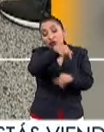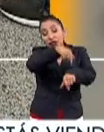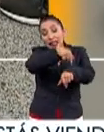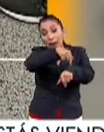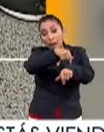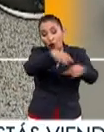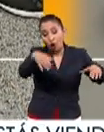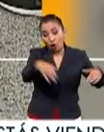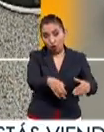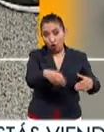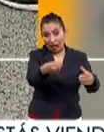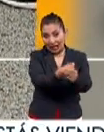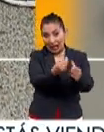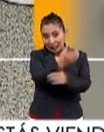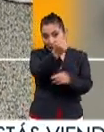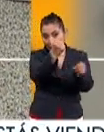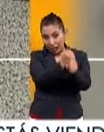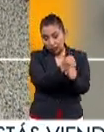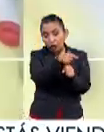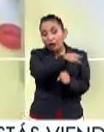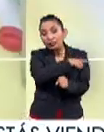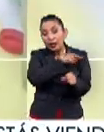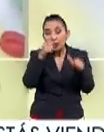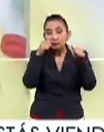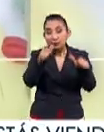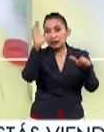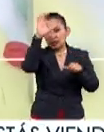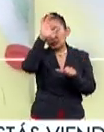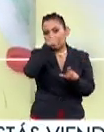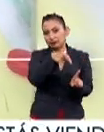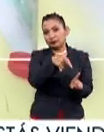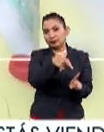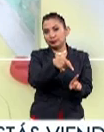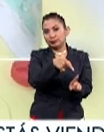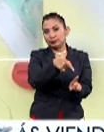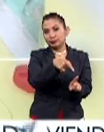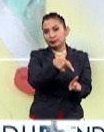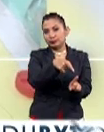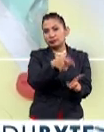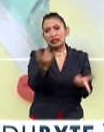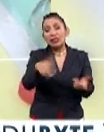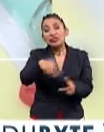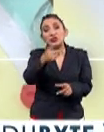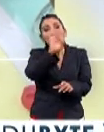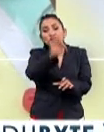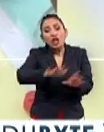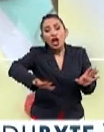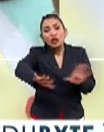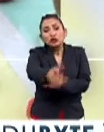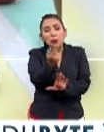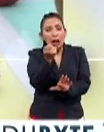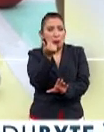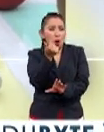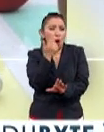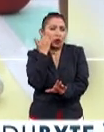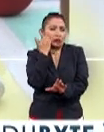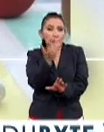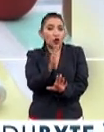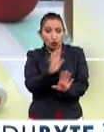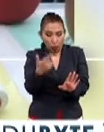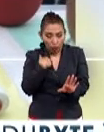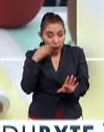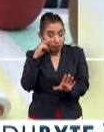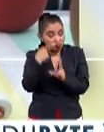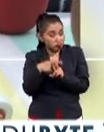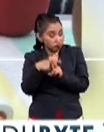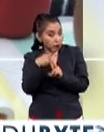tiempo del año escolar tiene que ser dedicado a ciencias. 13% del tiempo parecería poquito. Cuando